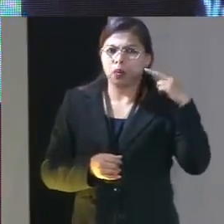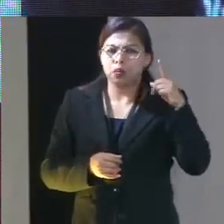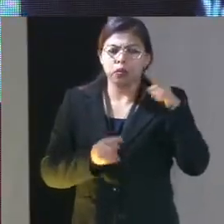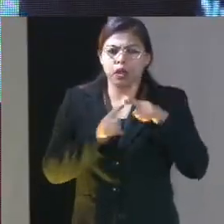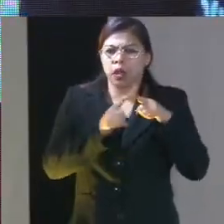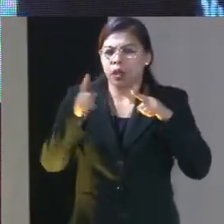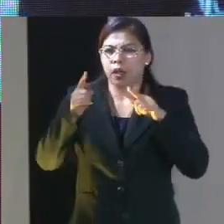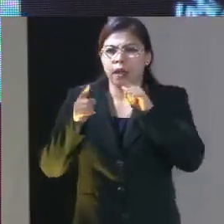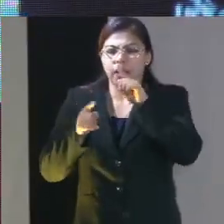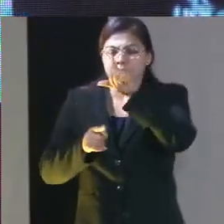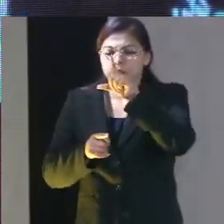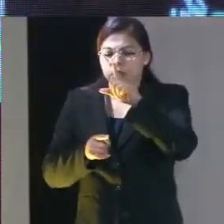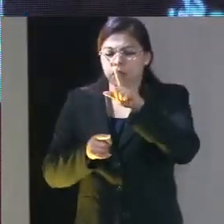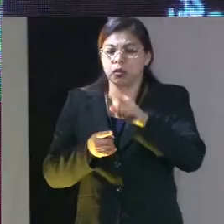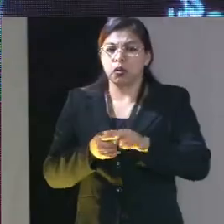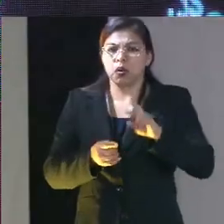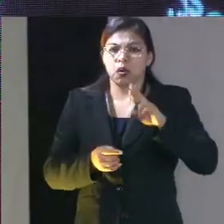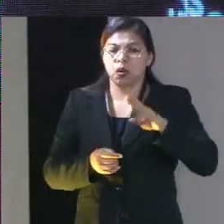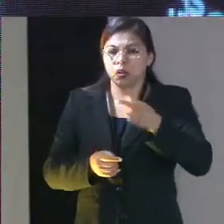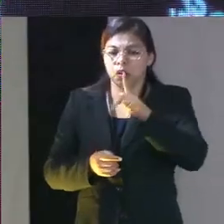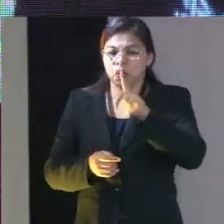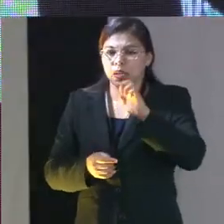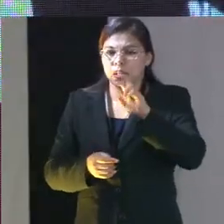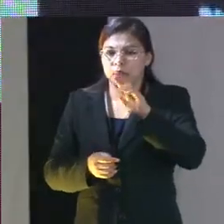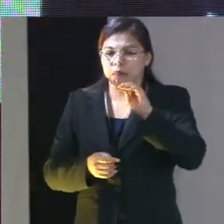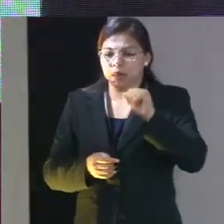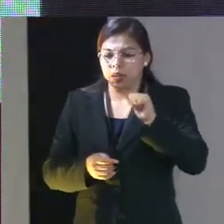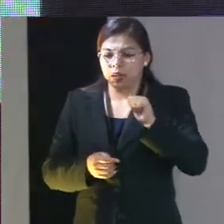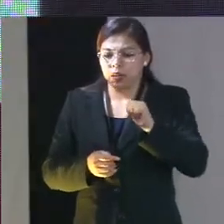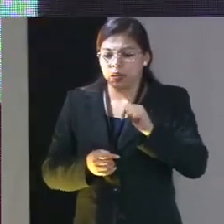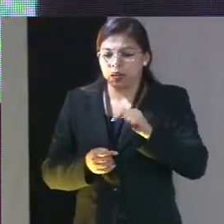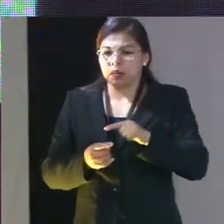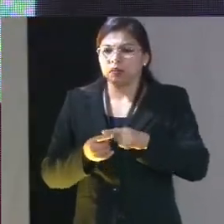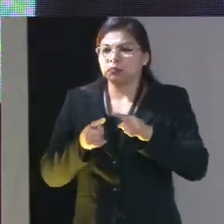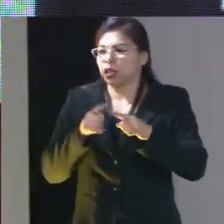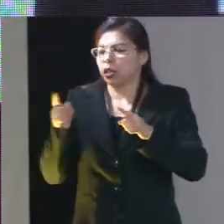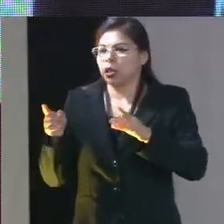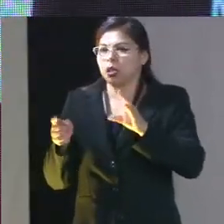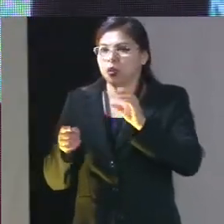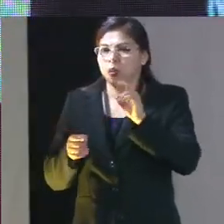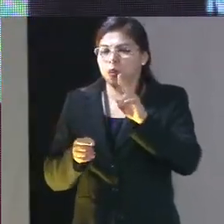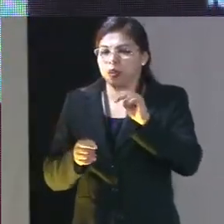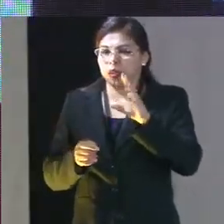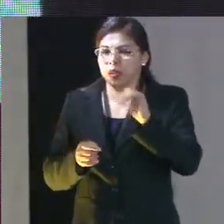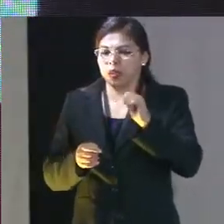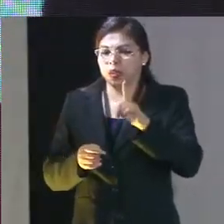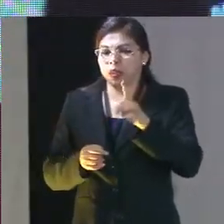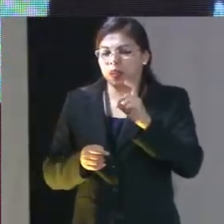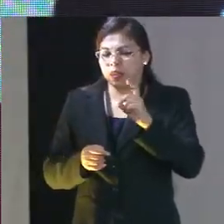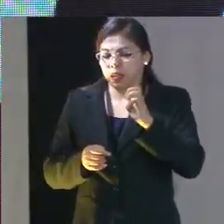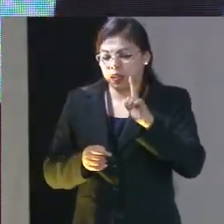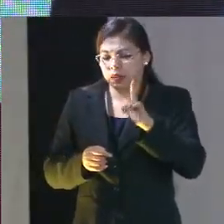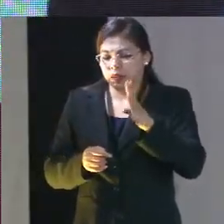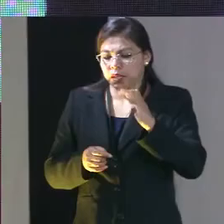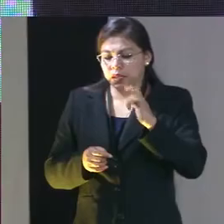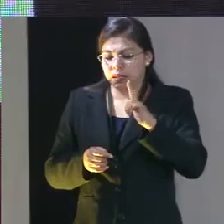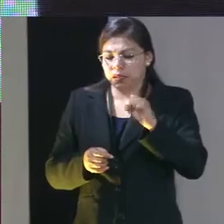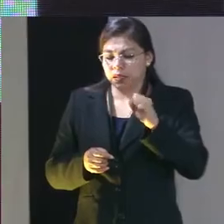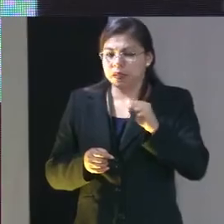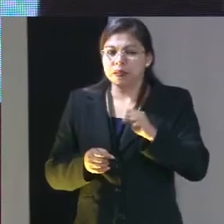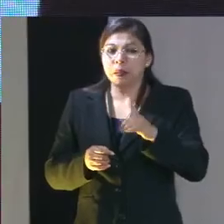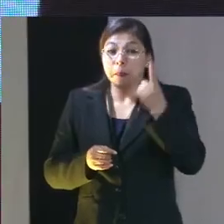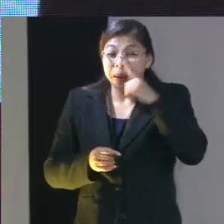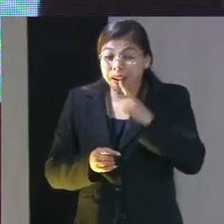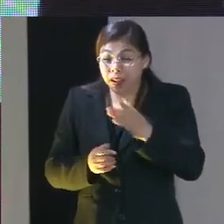Jalisco, y del río Lerma a la cuenca del Balsas. De tal modo que para llegar